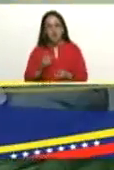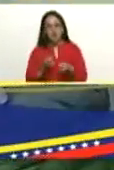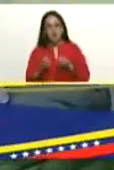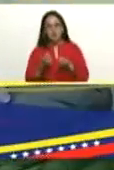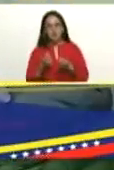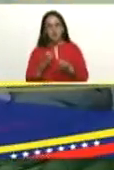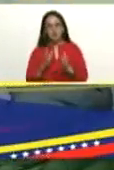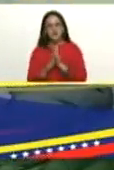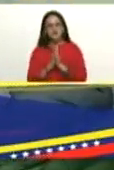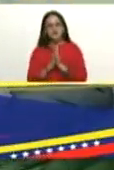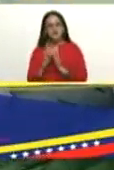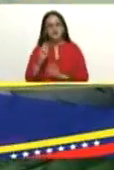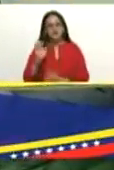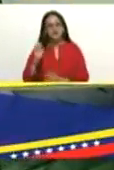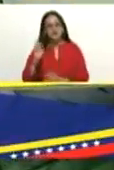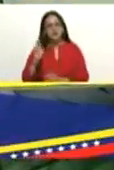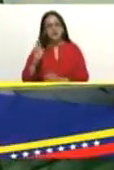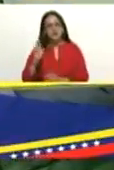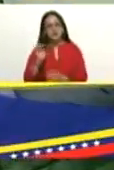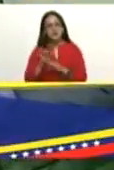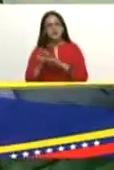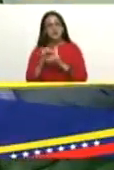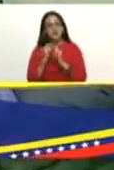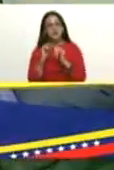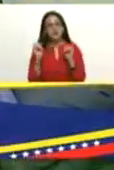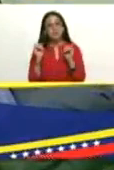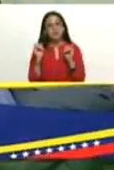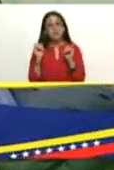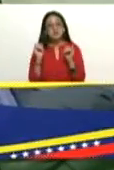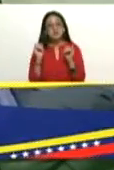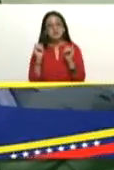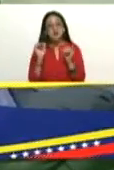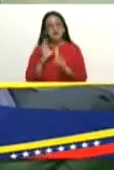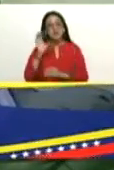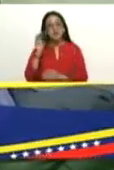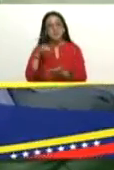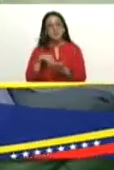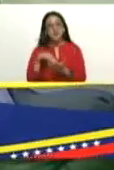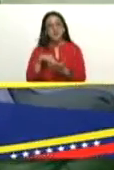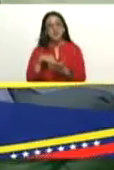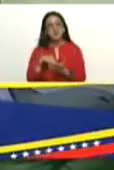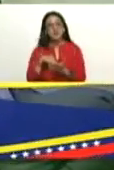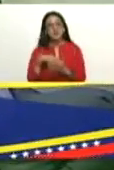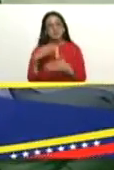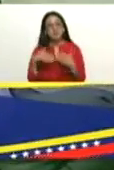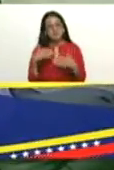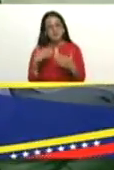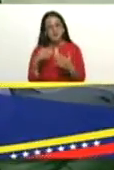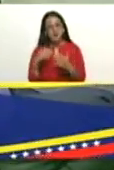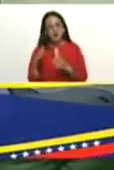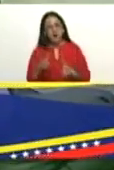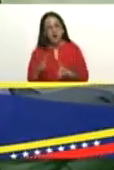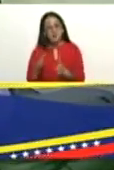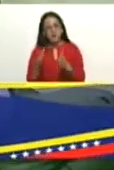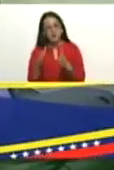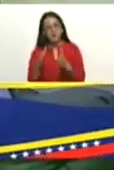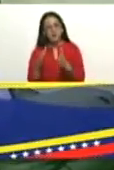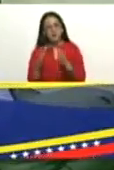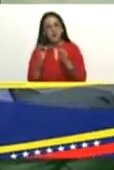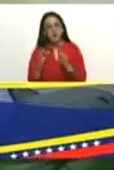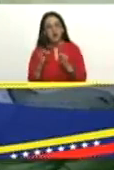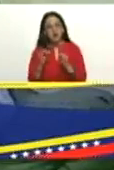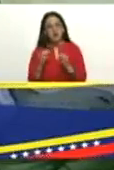Santa Teresa del Tuy, municipio Independencia, Estado Miranda, vamos por el camino correcto. Estamos